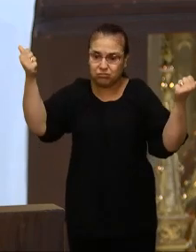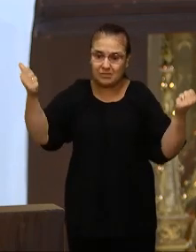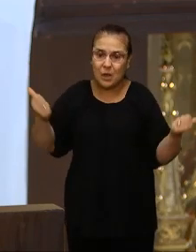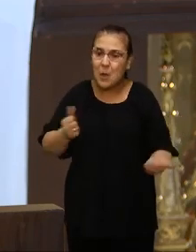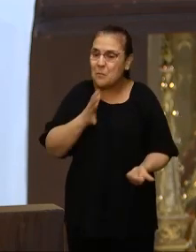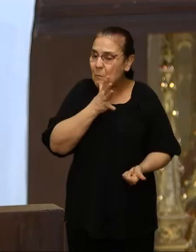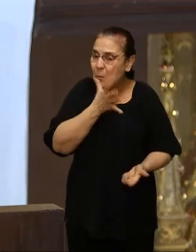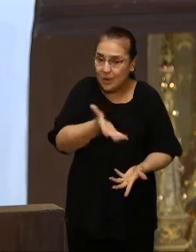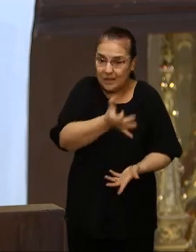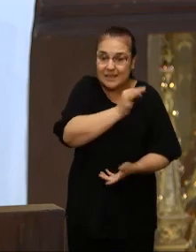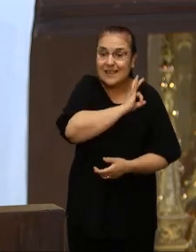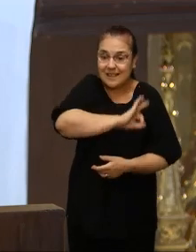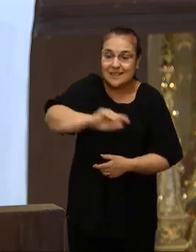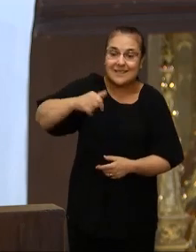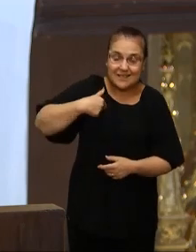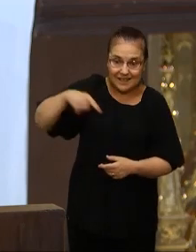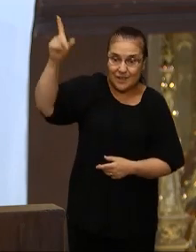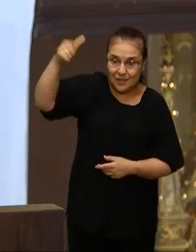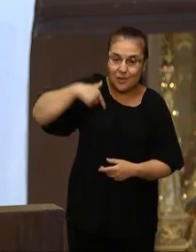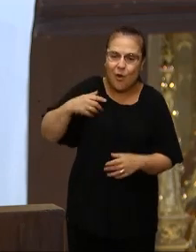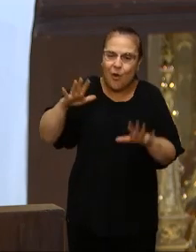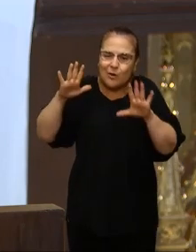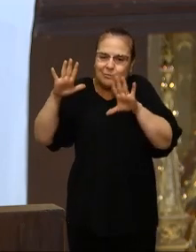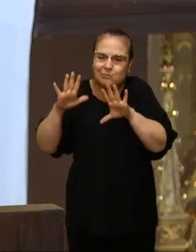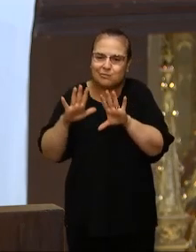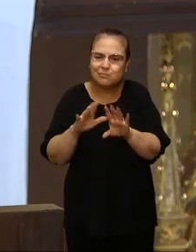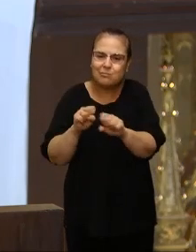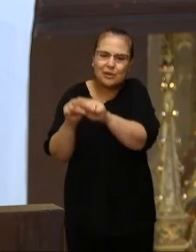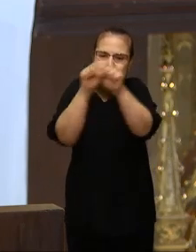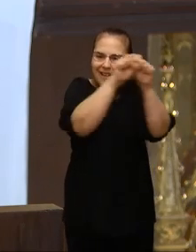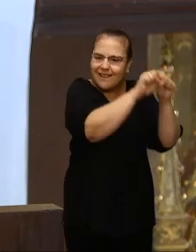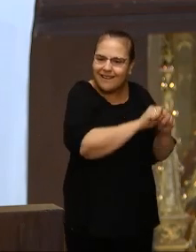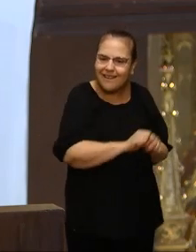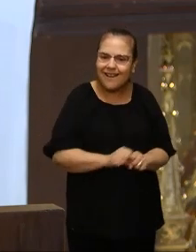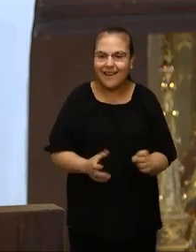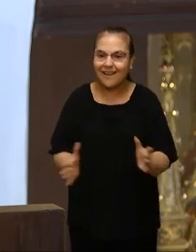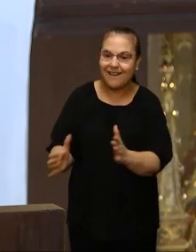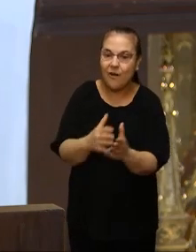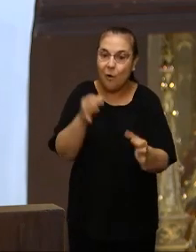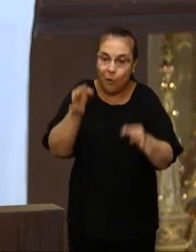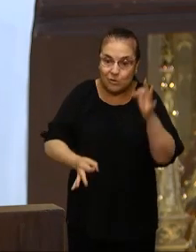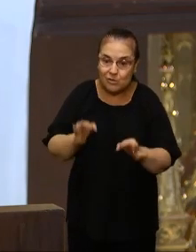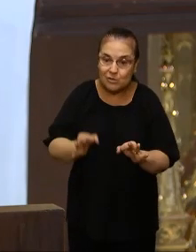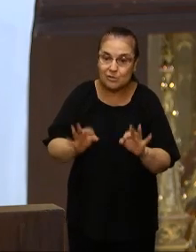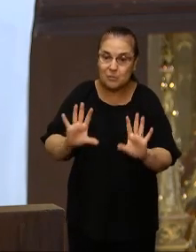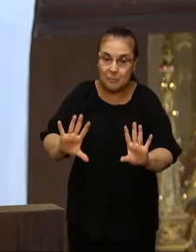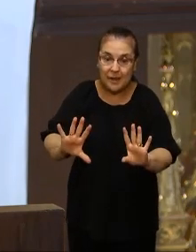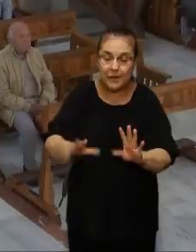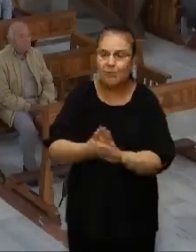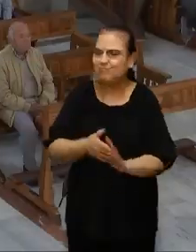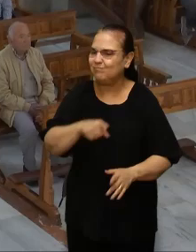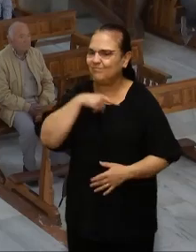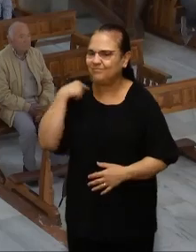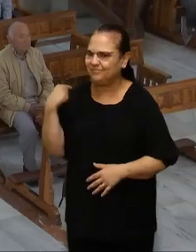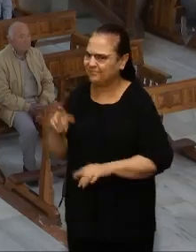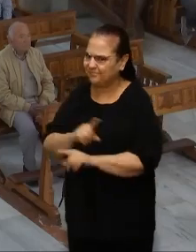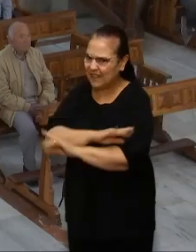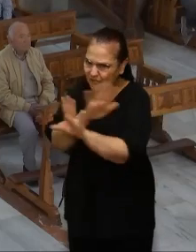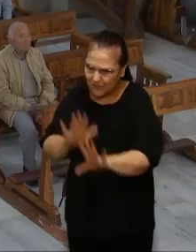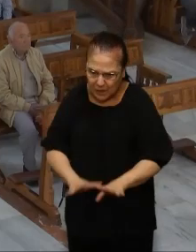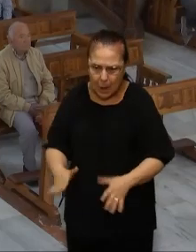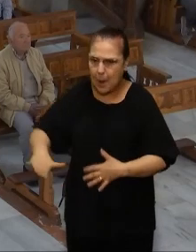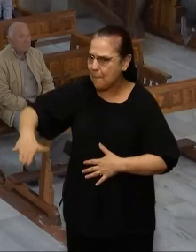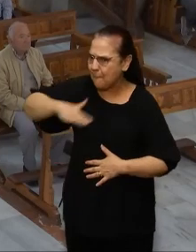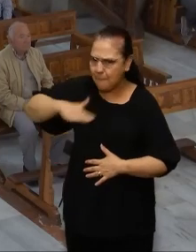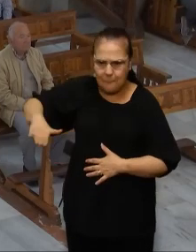el Señor protege el camino de los justos, pero el camino de los impíos acaba mal.